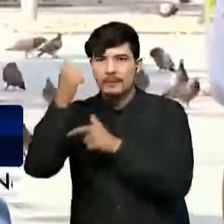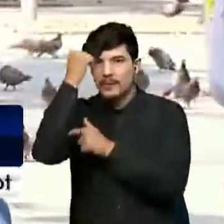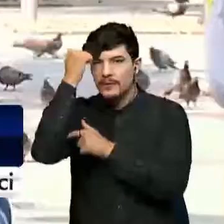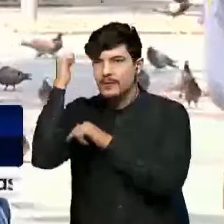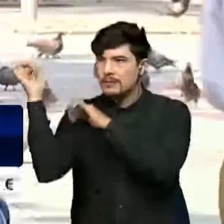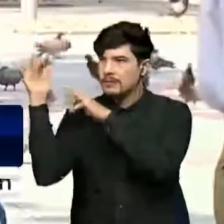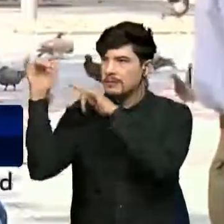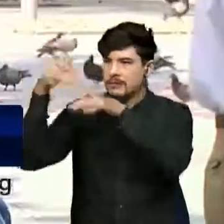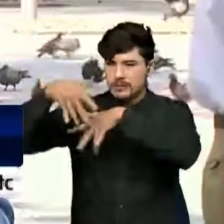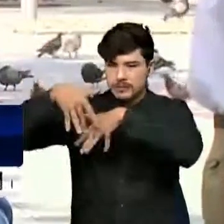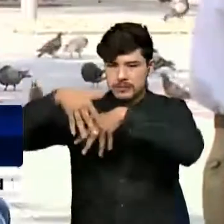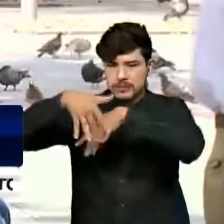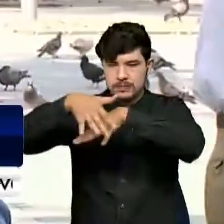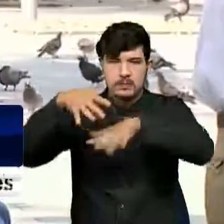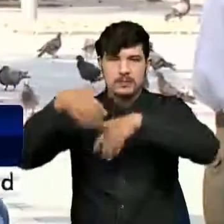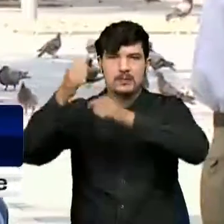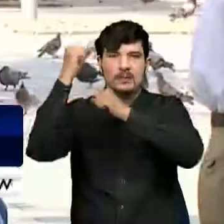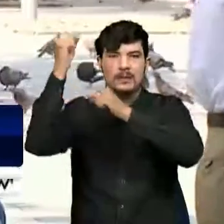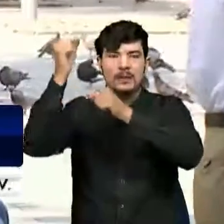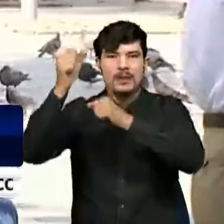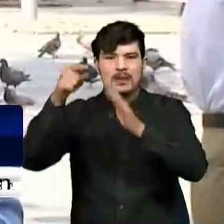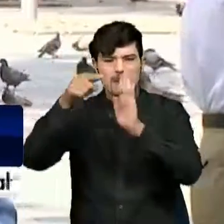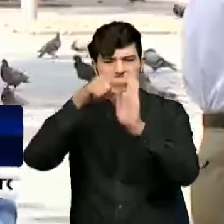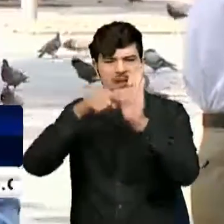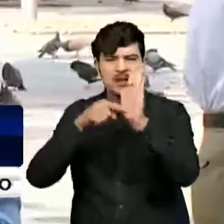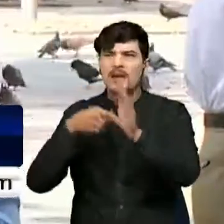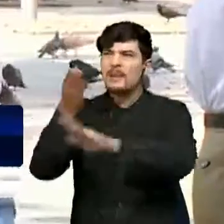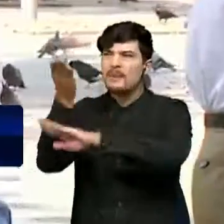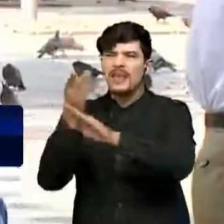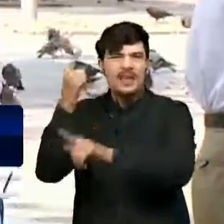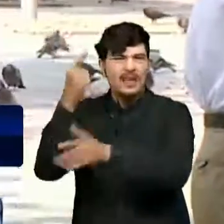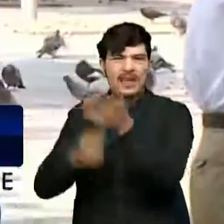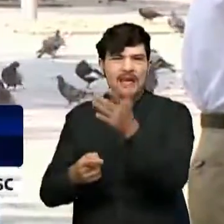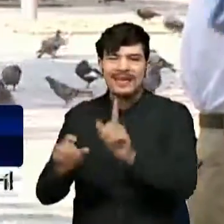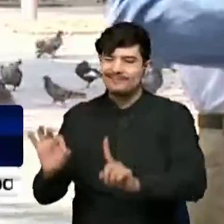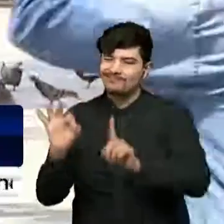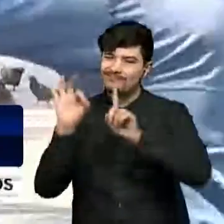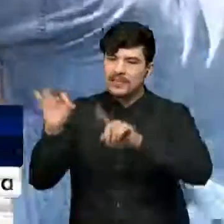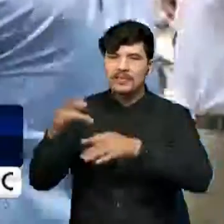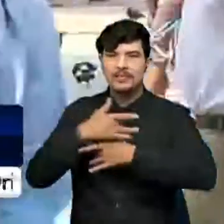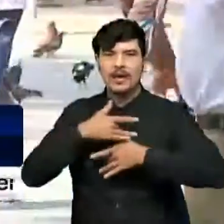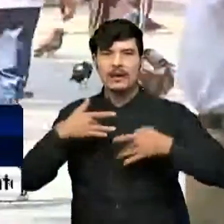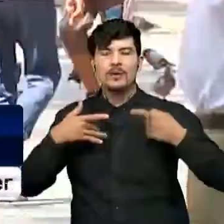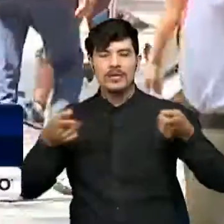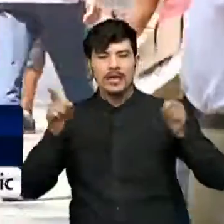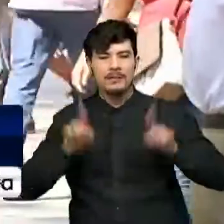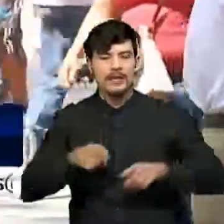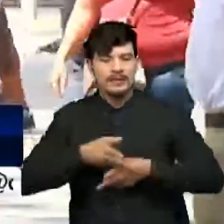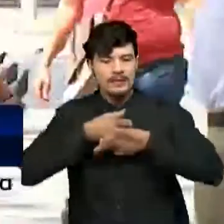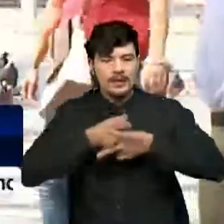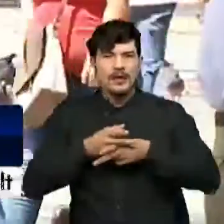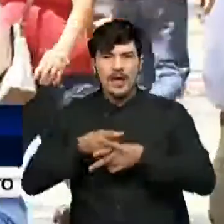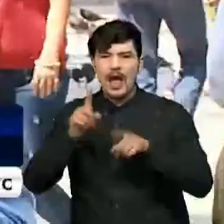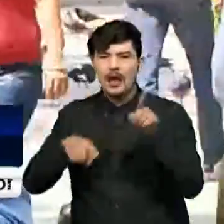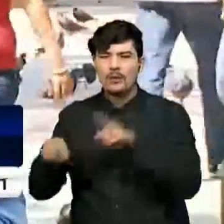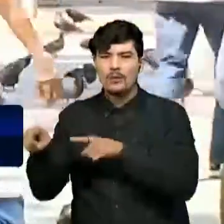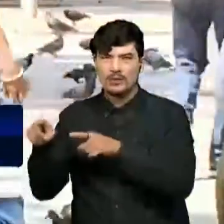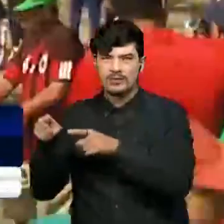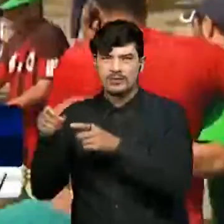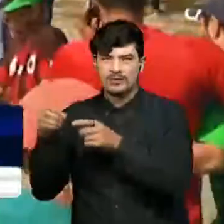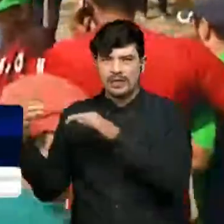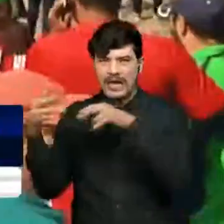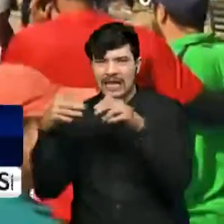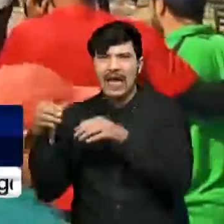participaron. Dentro de las consignas se encuentran las garantías que ellos exigen en salud y seguridad por el orden público que los está afectando en varias zonas del